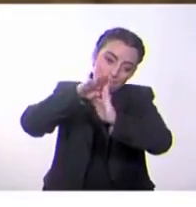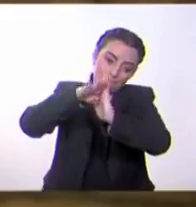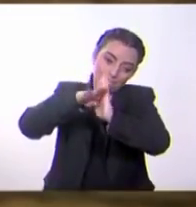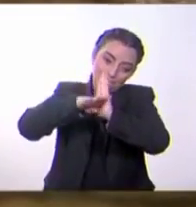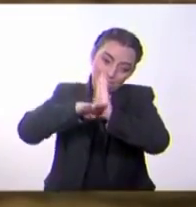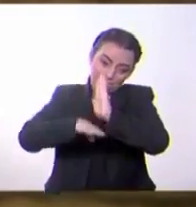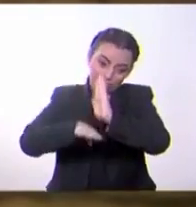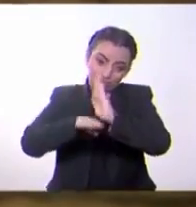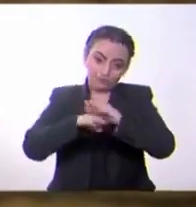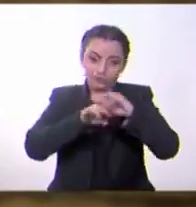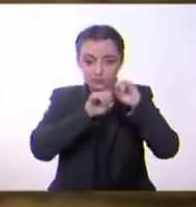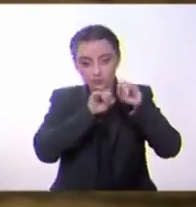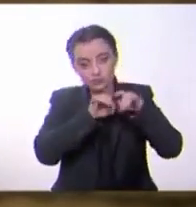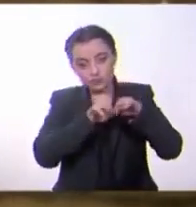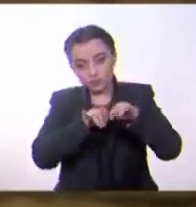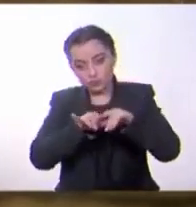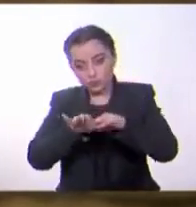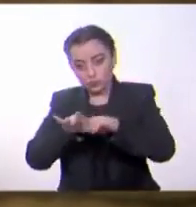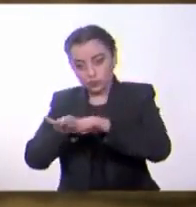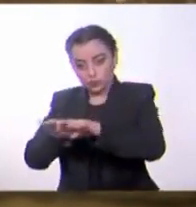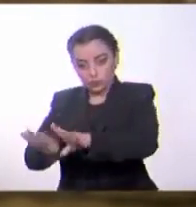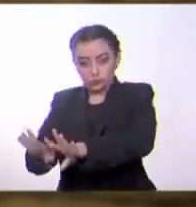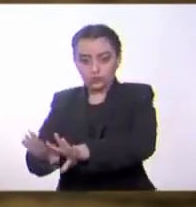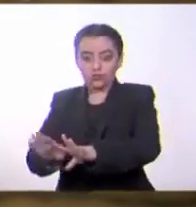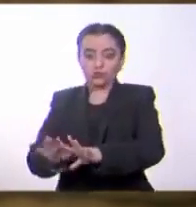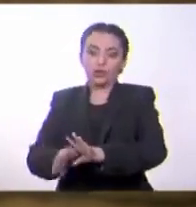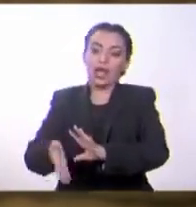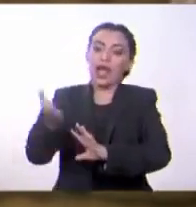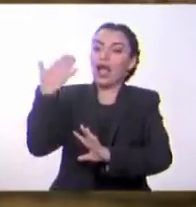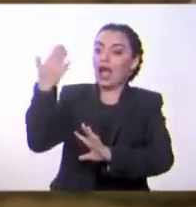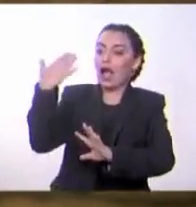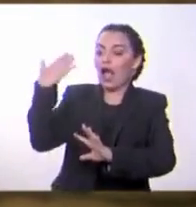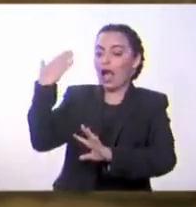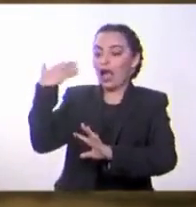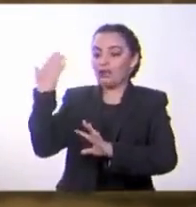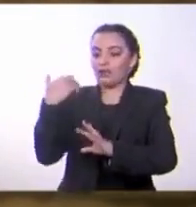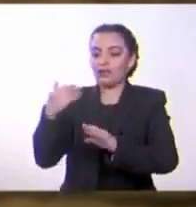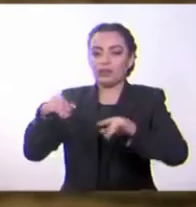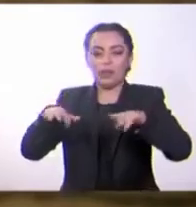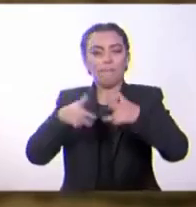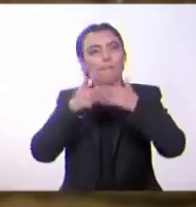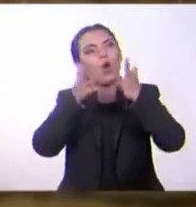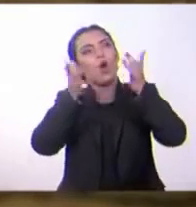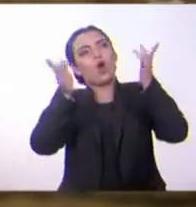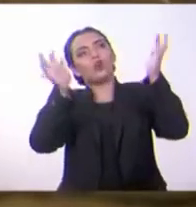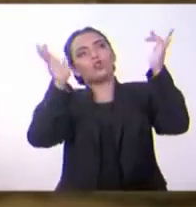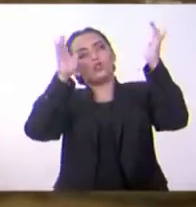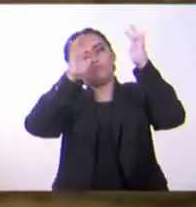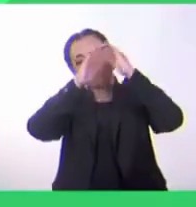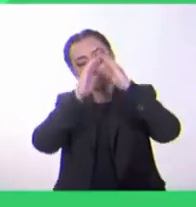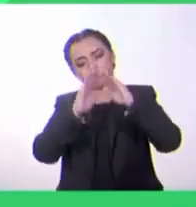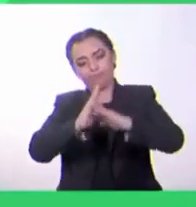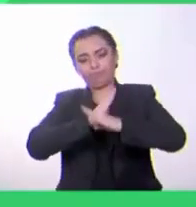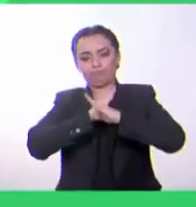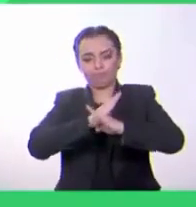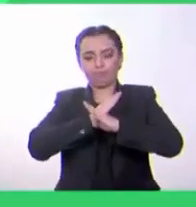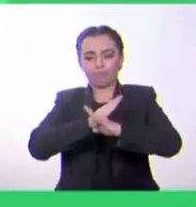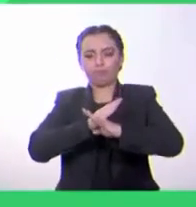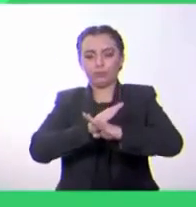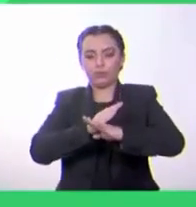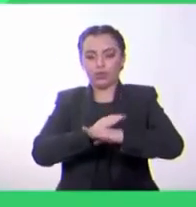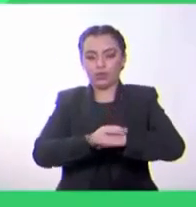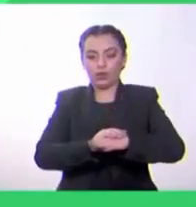sedimentos que antes se retenían por las zonas boscosas. Toda la capa superficial de un suelo desnudo por causa